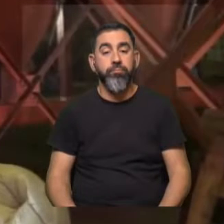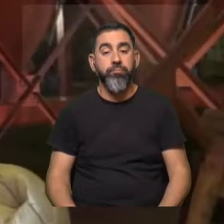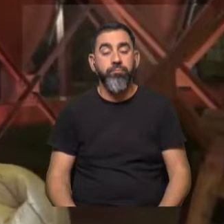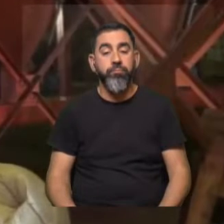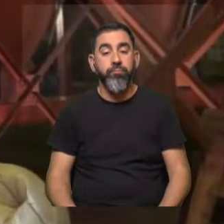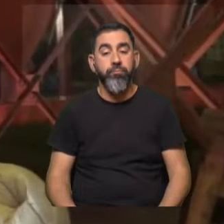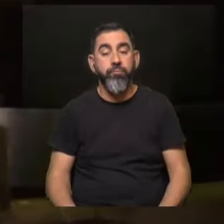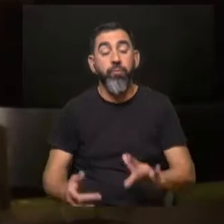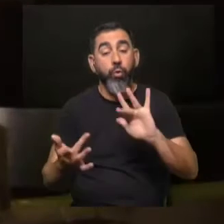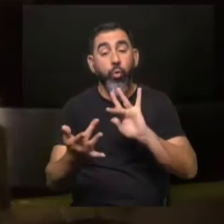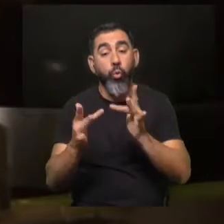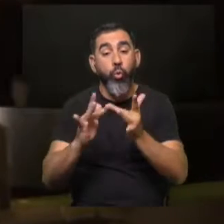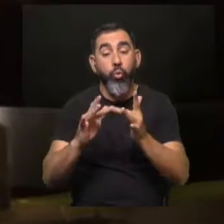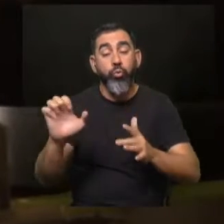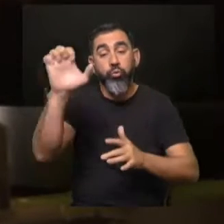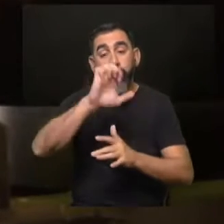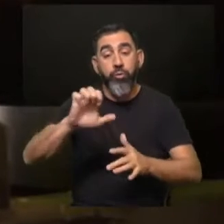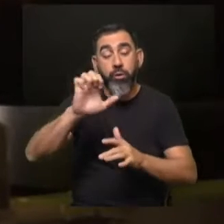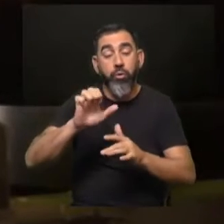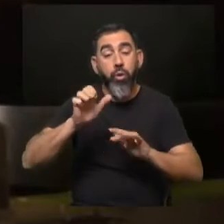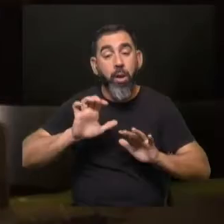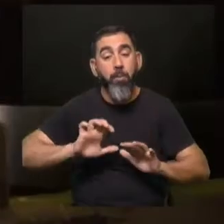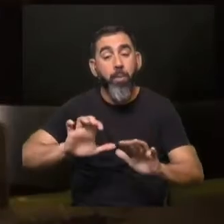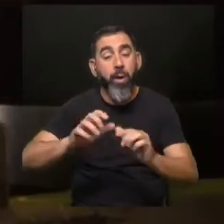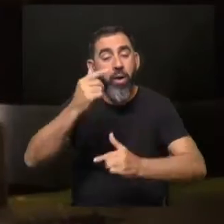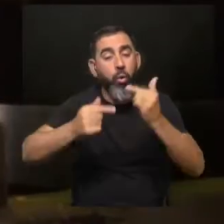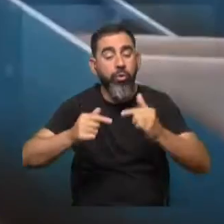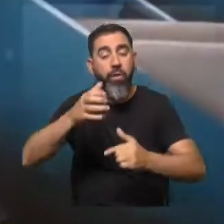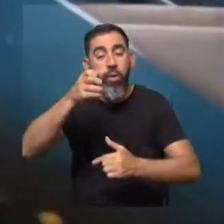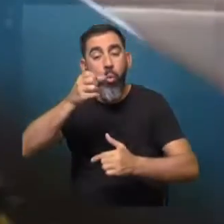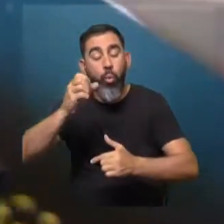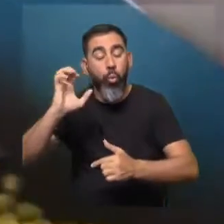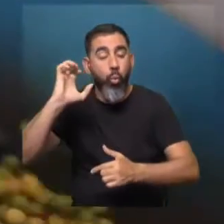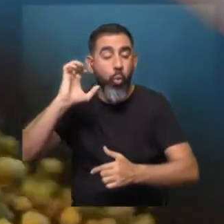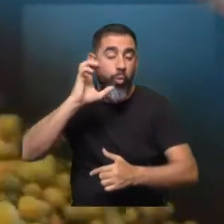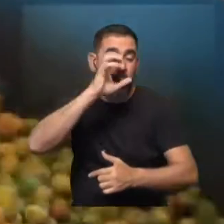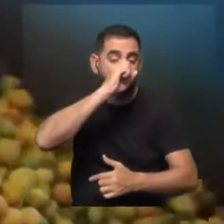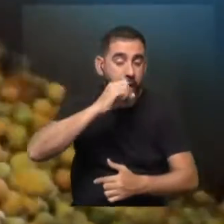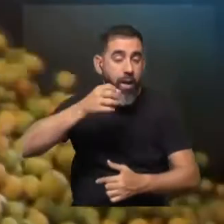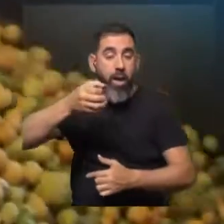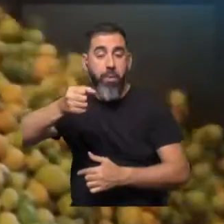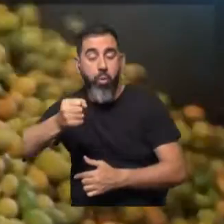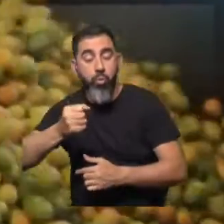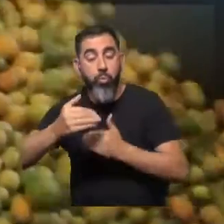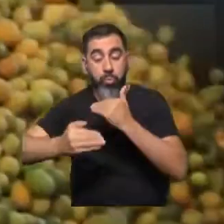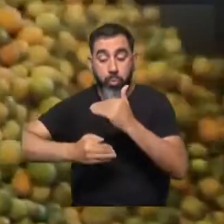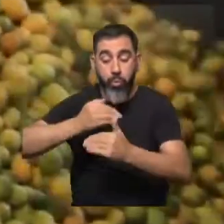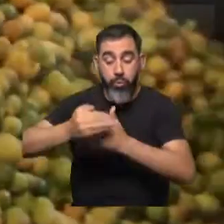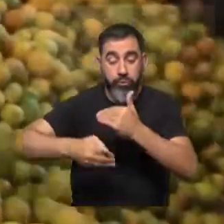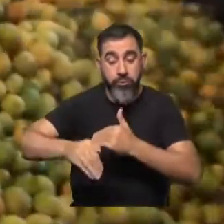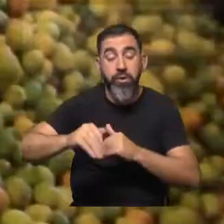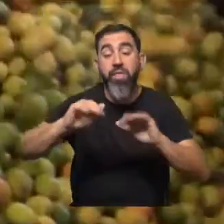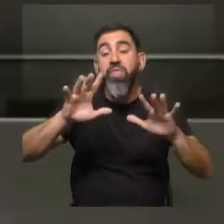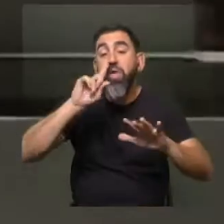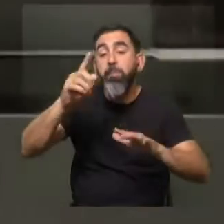Nosotros nos comunicamos con una empresa que elabora concentrados de jugo de cítricos que procesan